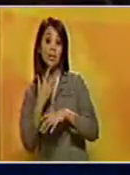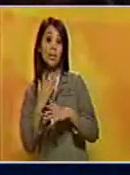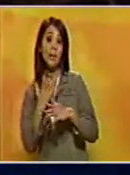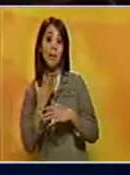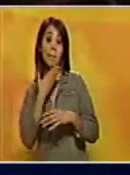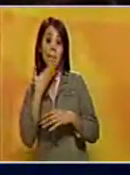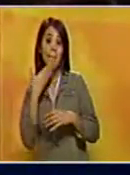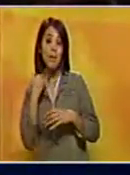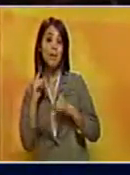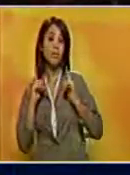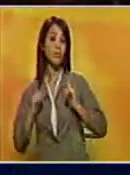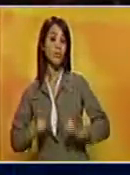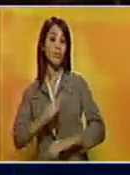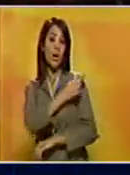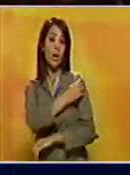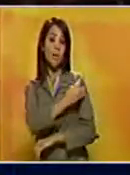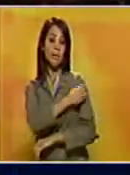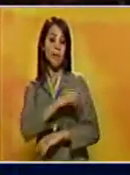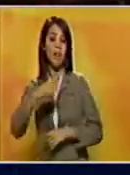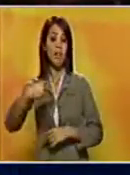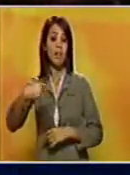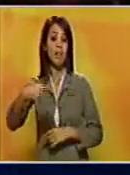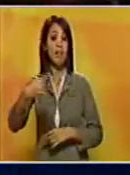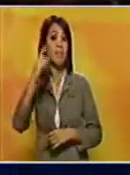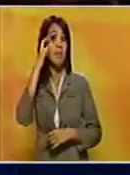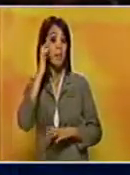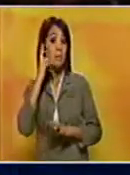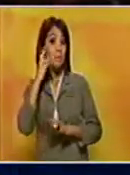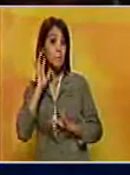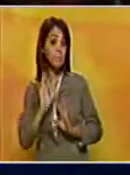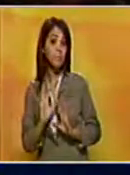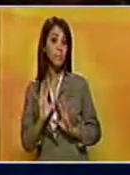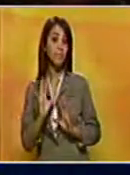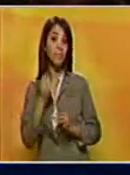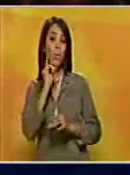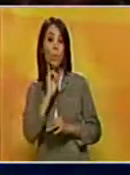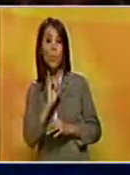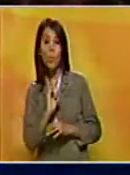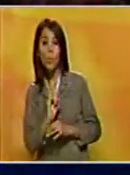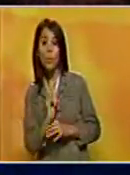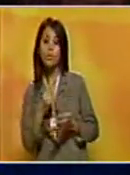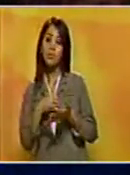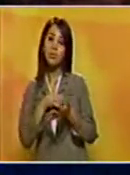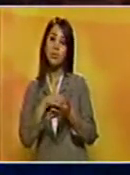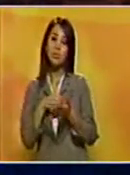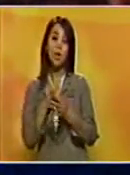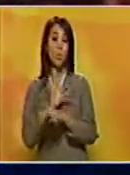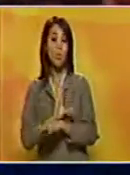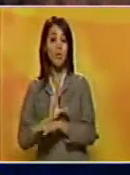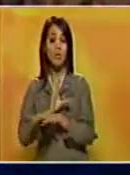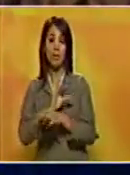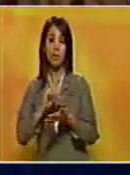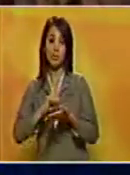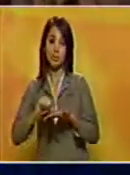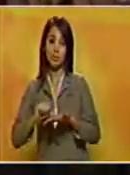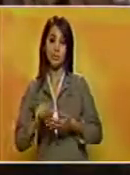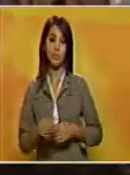José permanecer hospitalizado por unos días, debido a su pérdida de peso y cuidados posoperatorios.